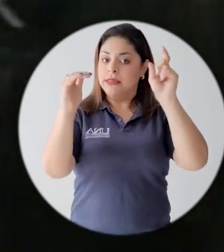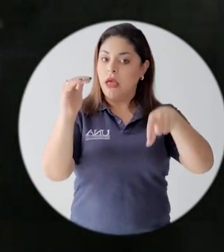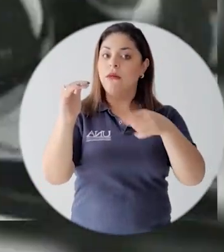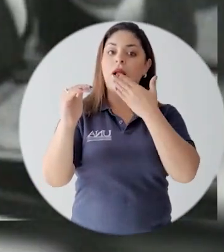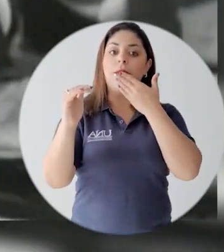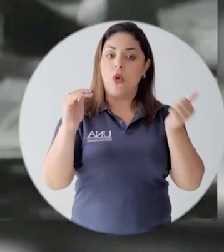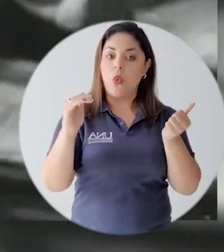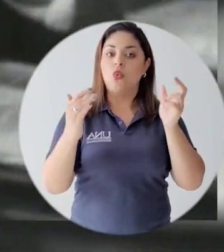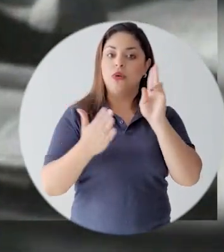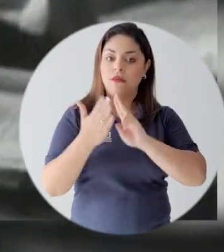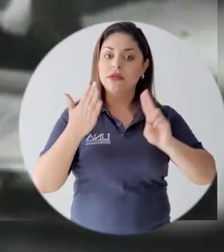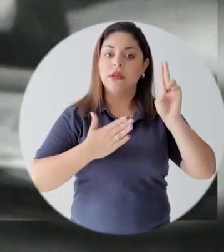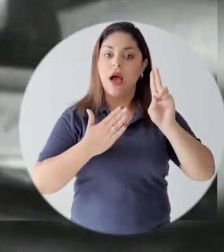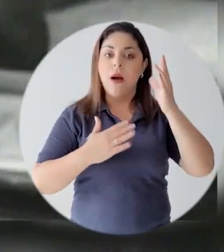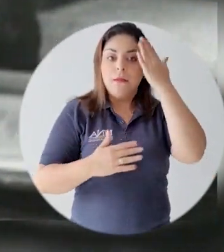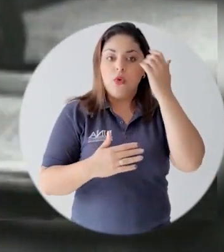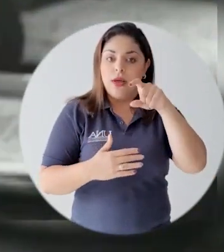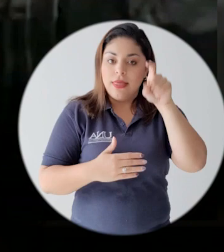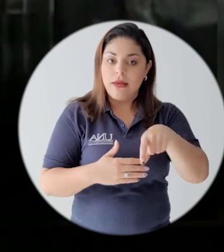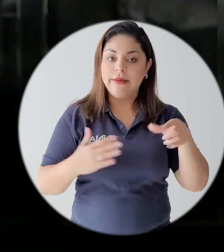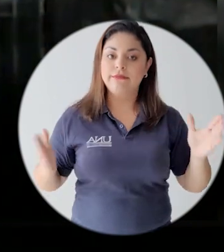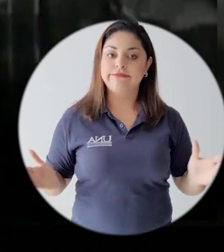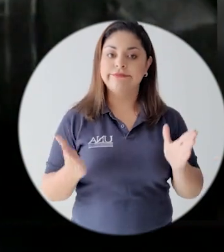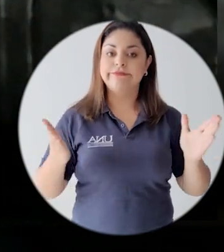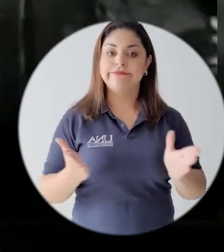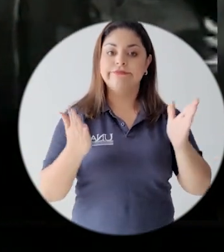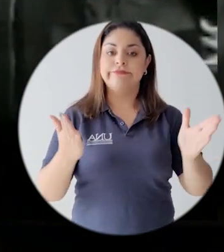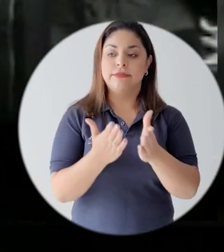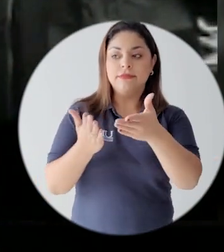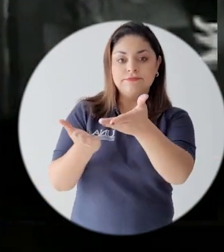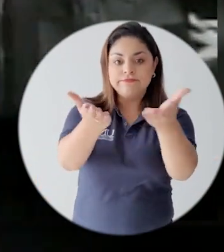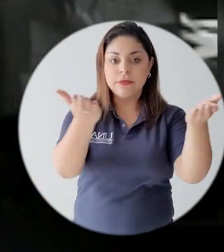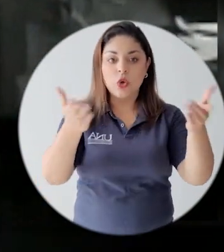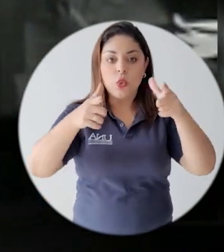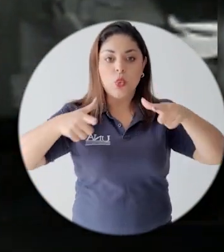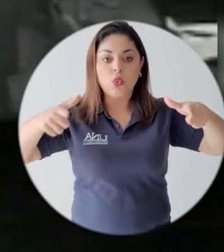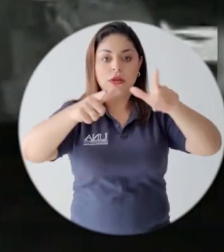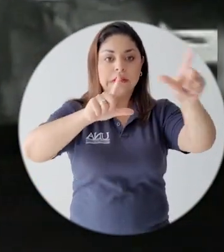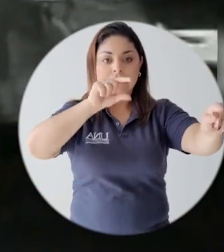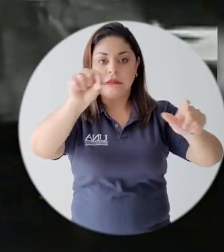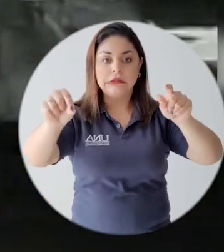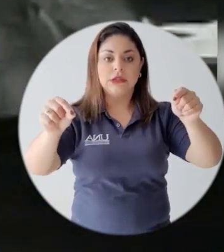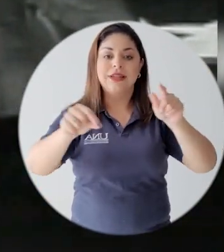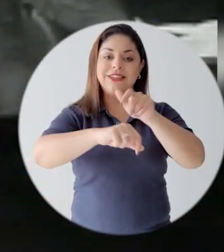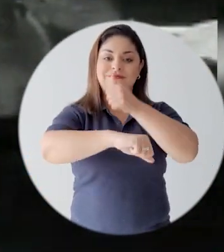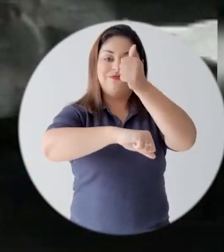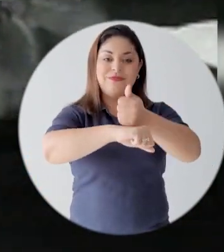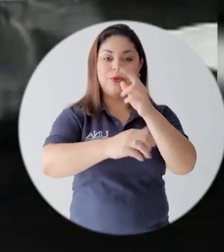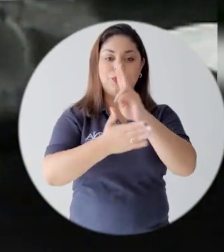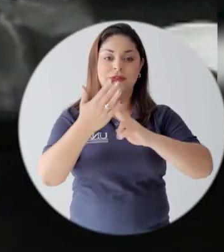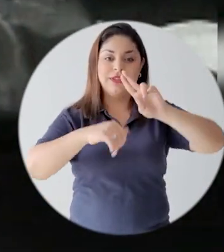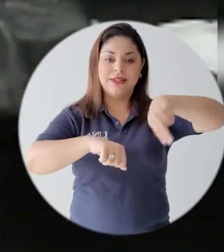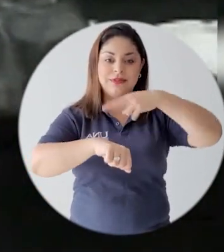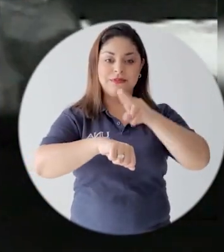mejor universidad, porque casualmente hay que promover esos sectores. Y se crea la Universidad